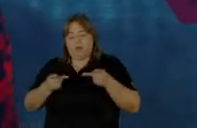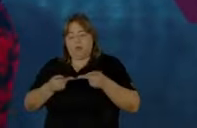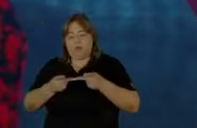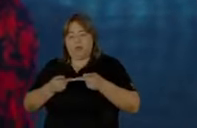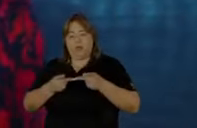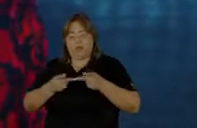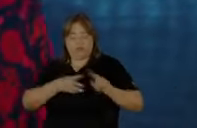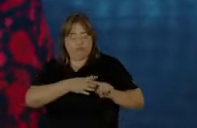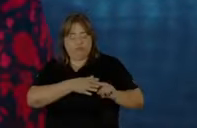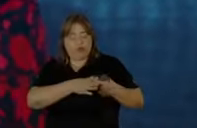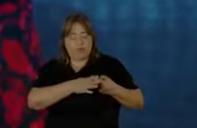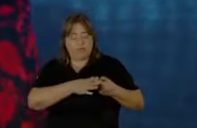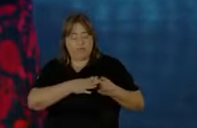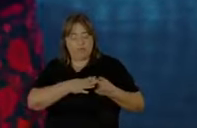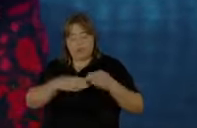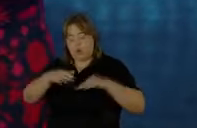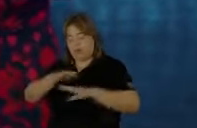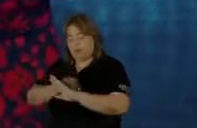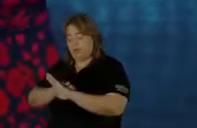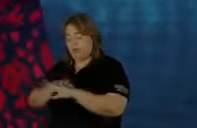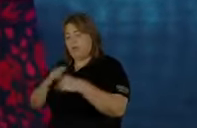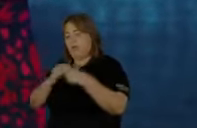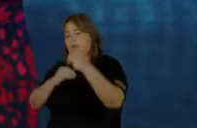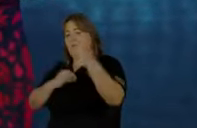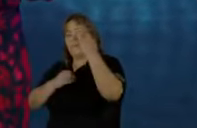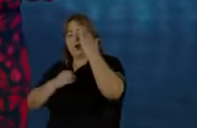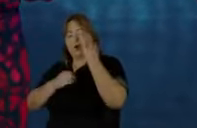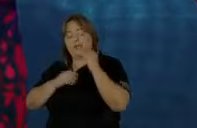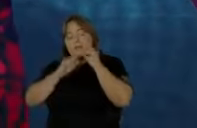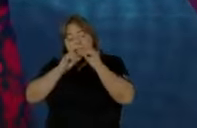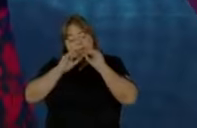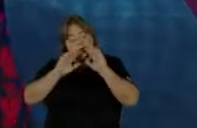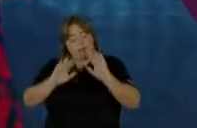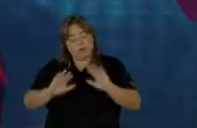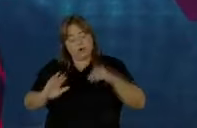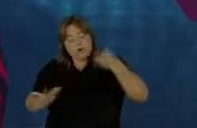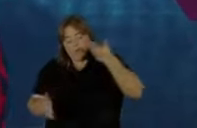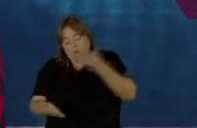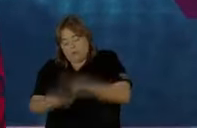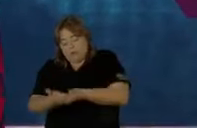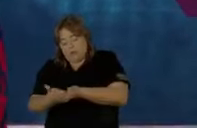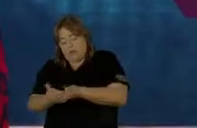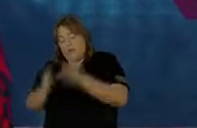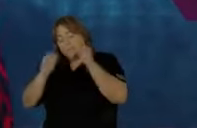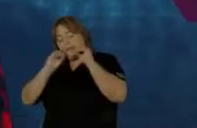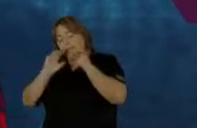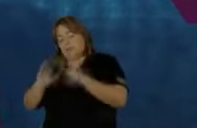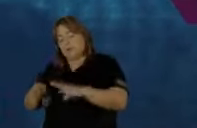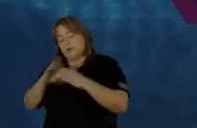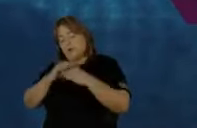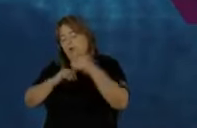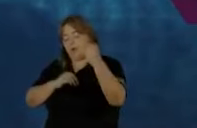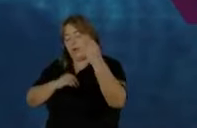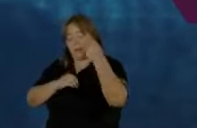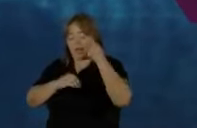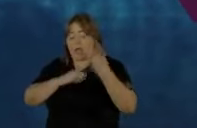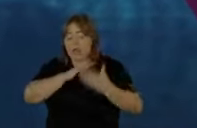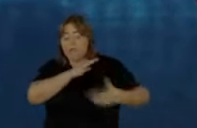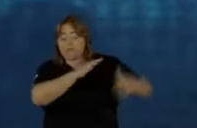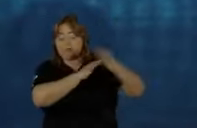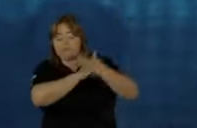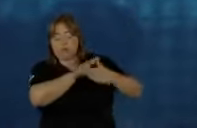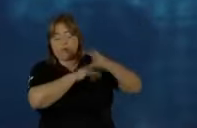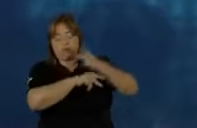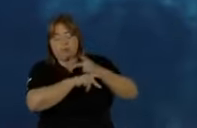y un lugar de salida. ¿Dónde? La bendición de Dios cuando llega y la bendición de Dios cuando sale, para cubrirte, para que estés